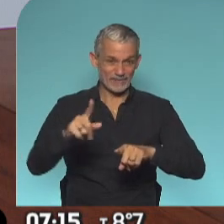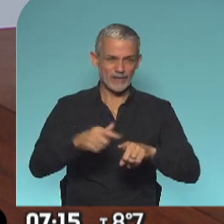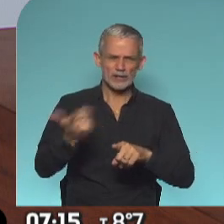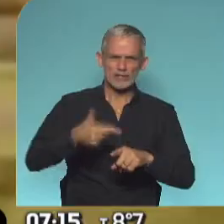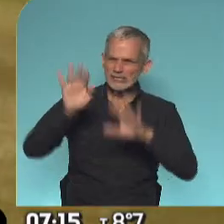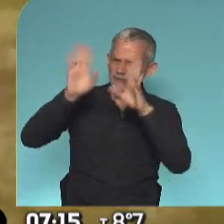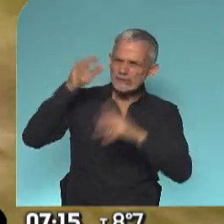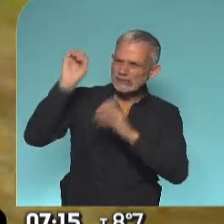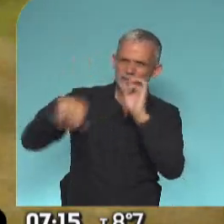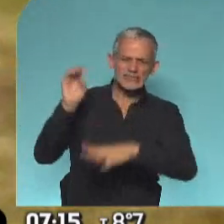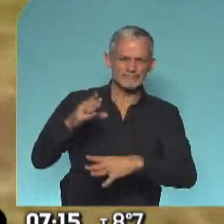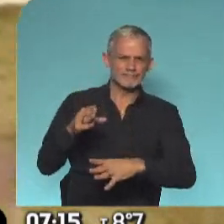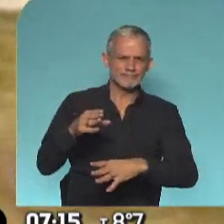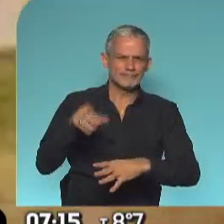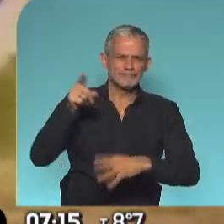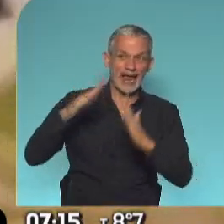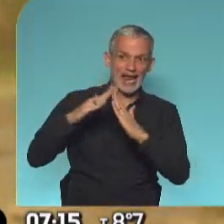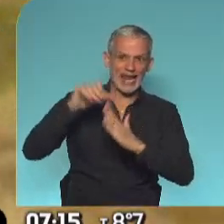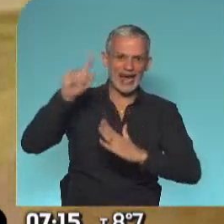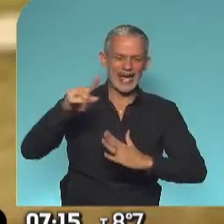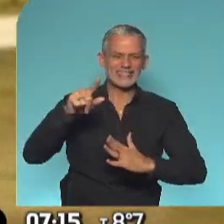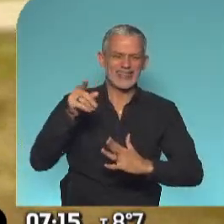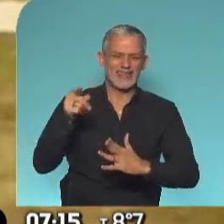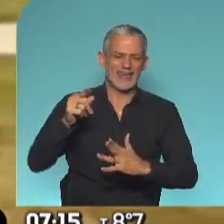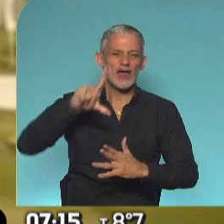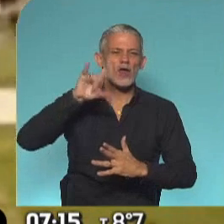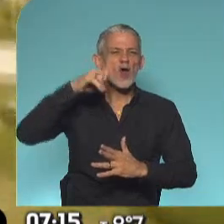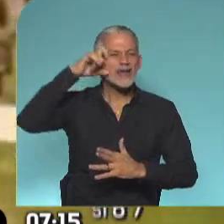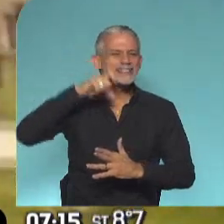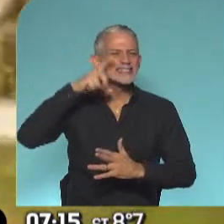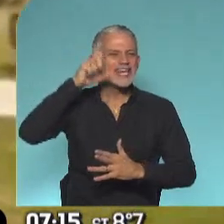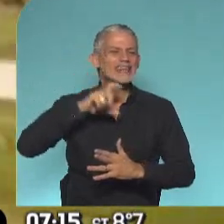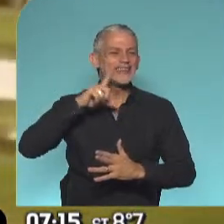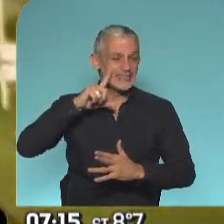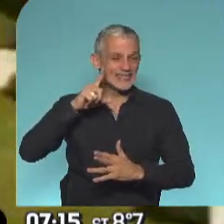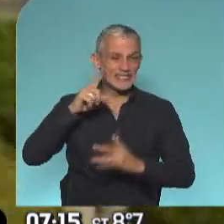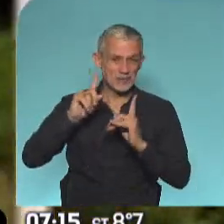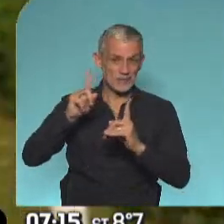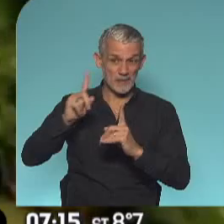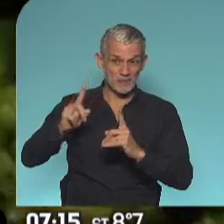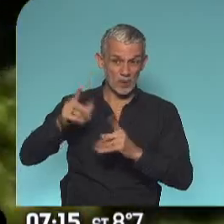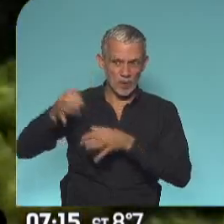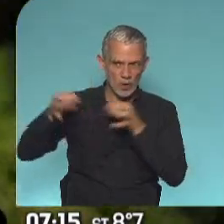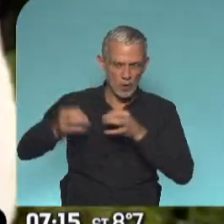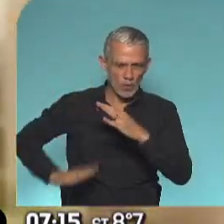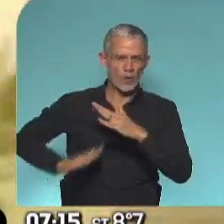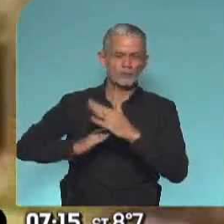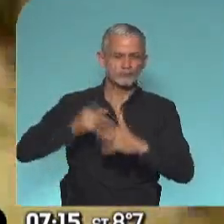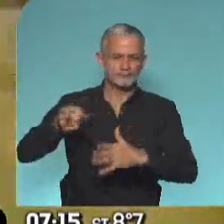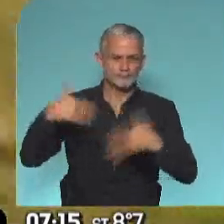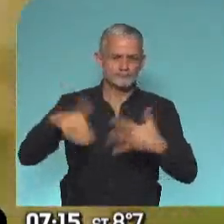este escrache justamente que sufrió uno de los integrantes de la Corte Suprema de Justicia de la Nación. Nos referimos a